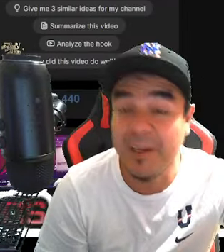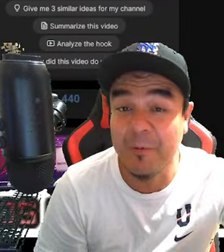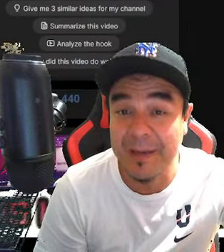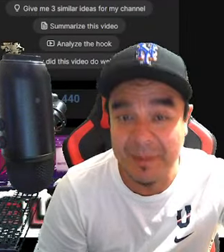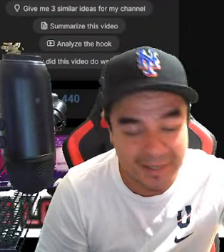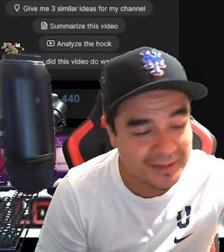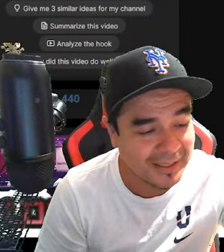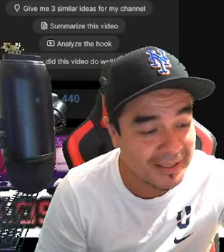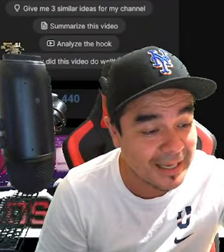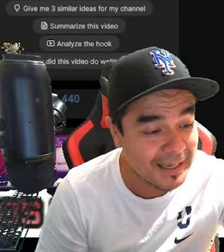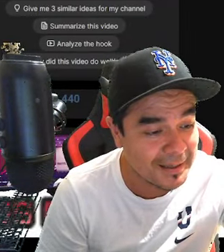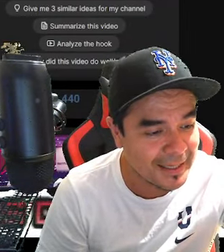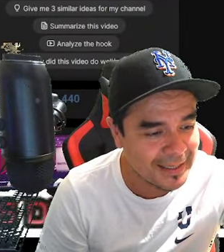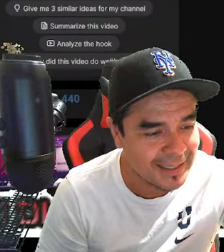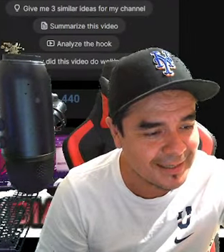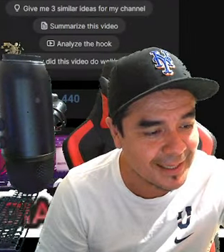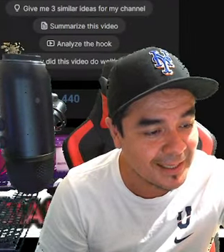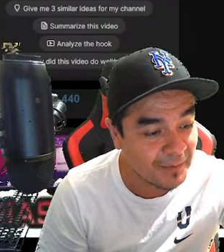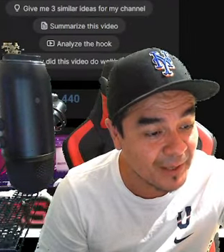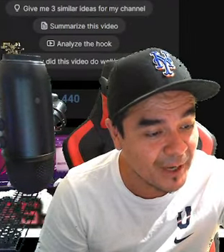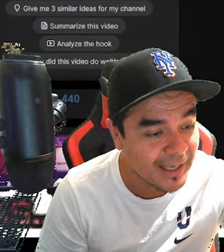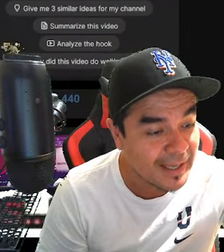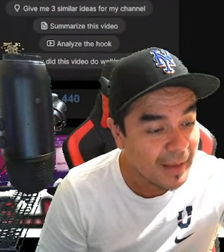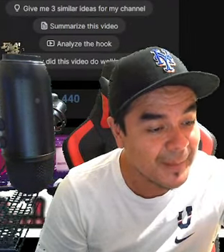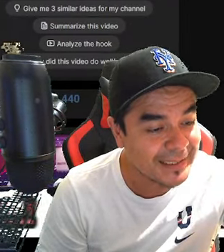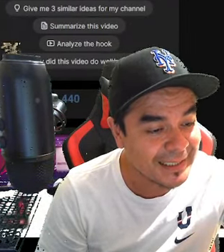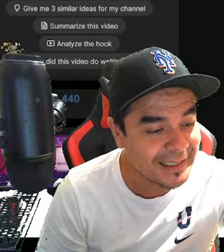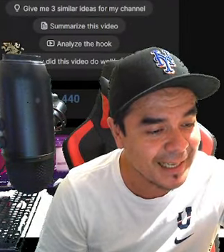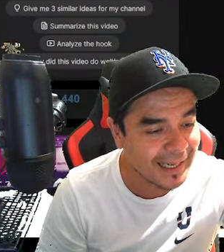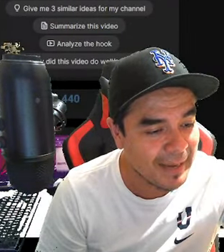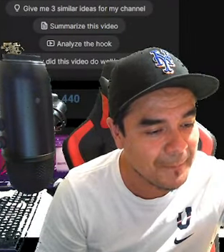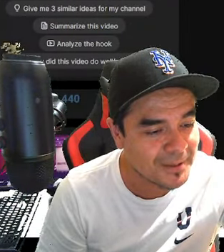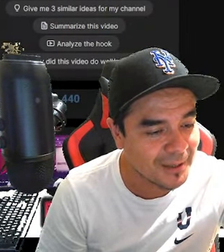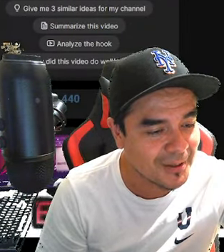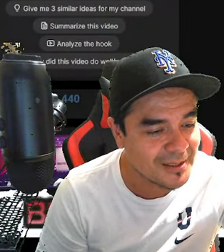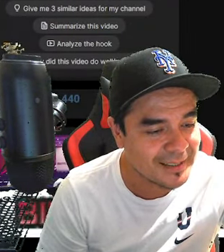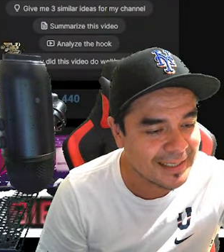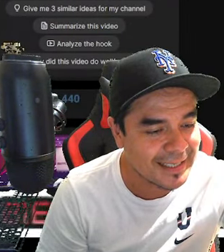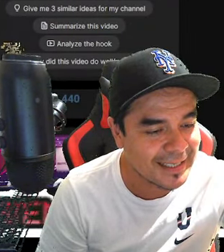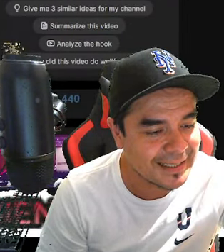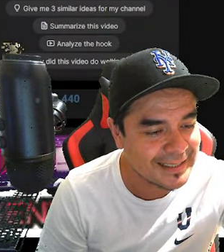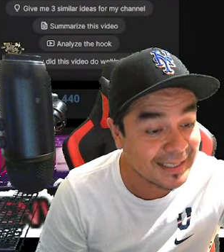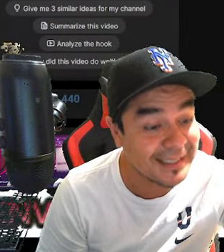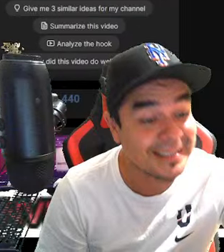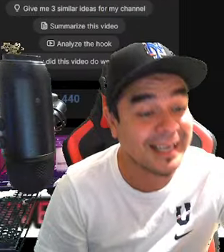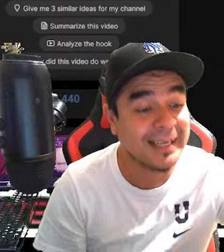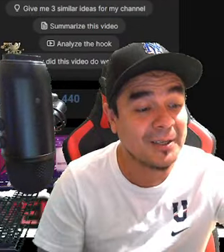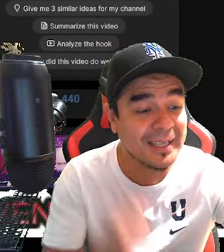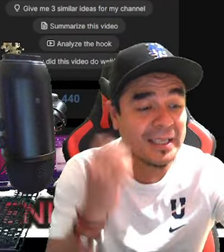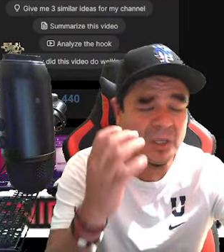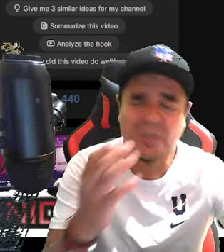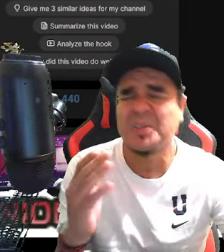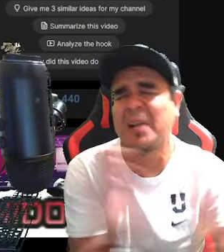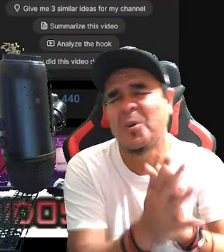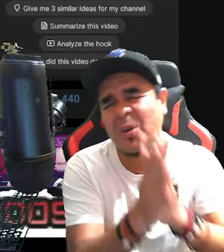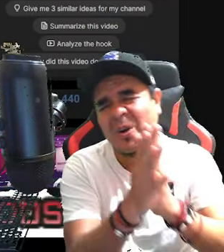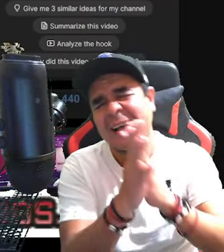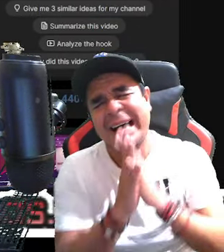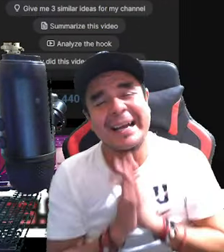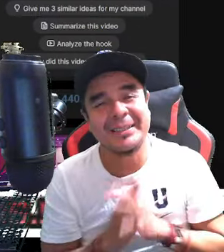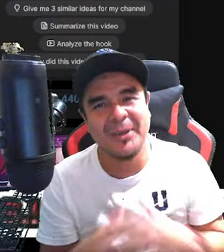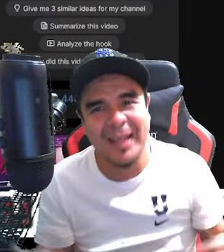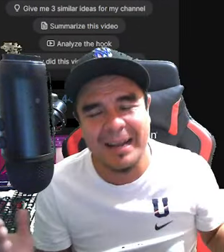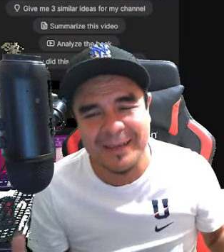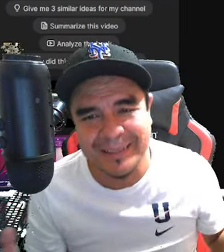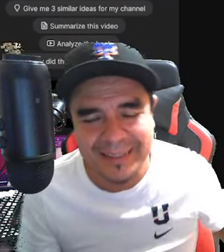al freeway. Me imagino que ha de estar en el freeway. Patricia Campos, saludos desde aquí, desde Carolina del Norte. Un saludo